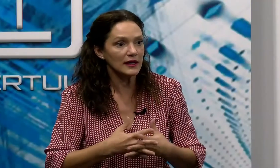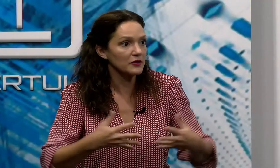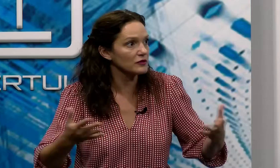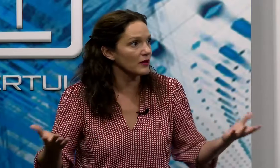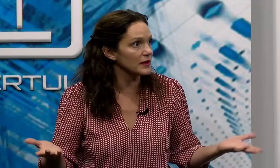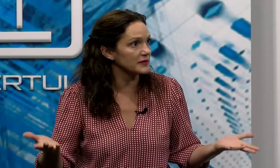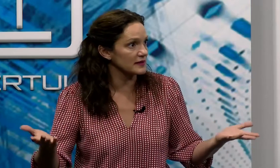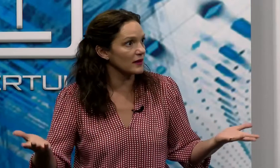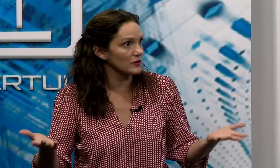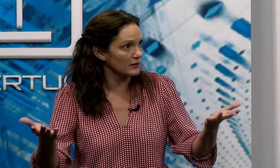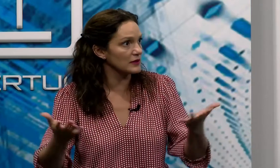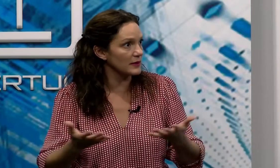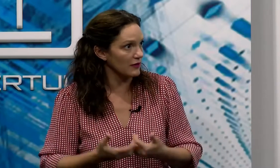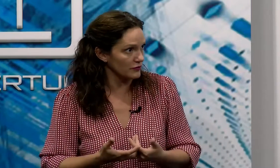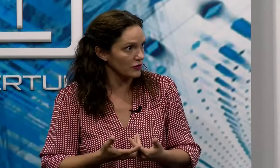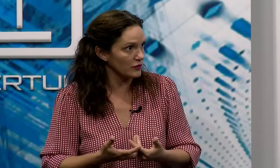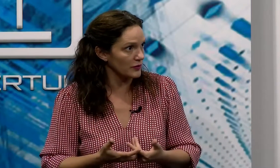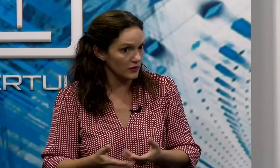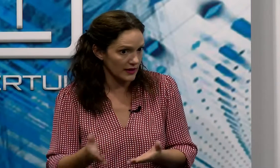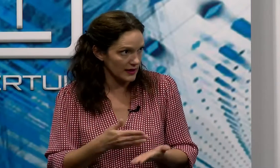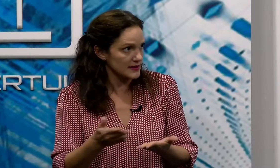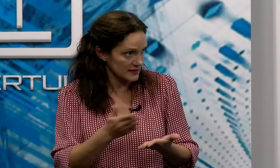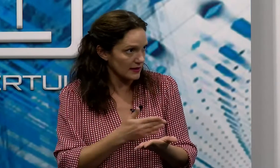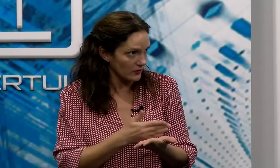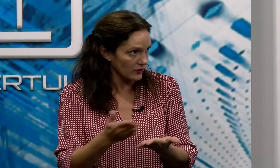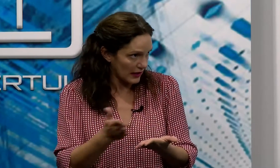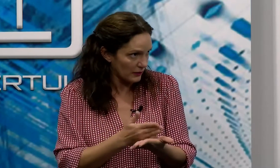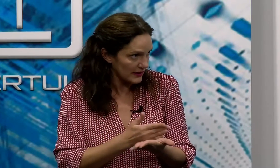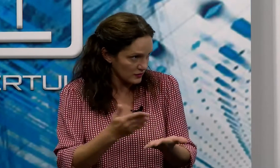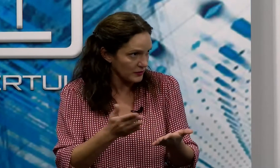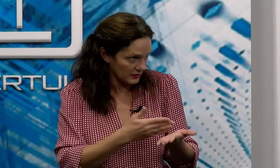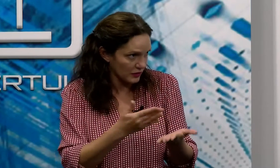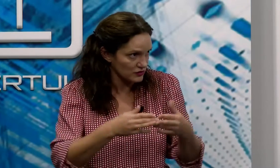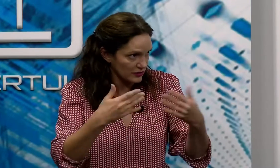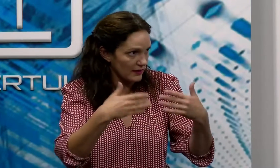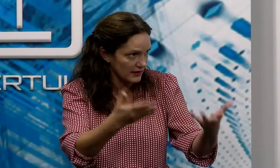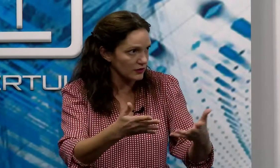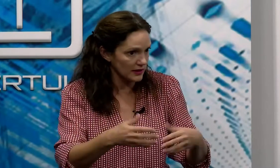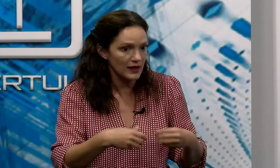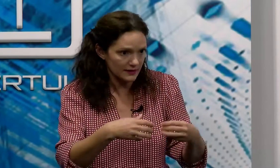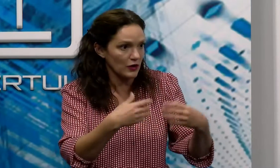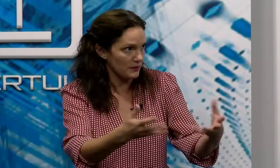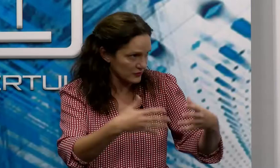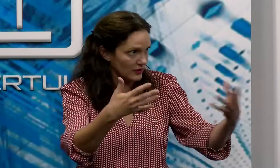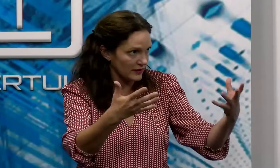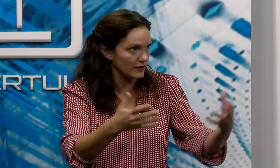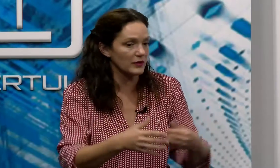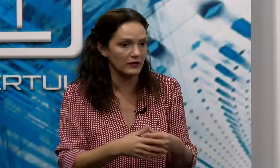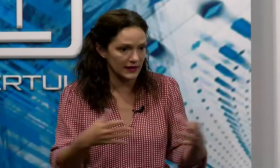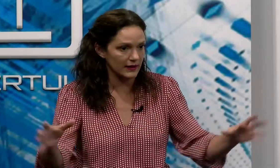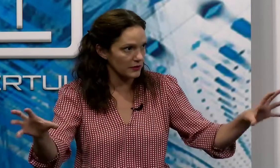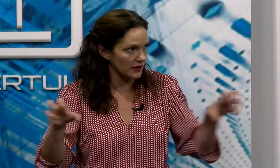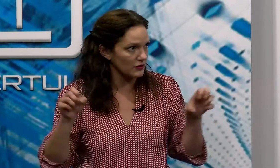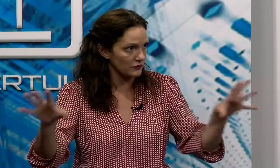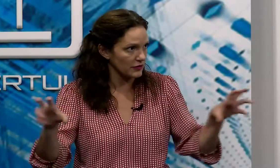Cabildo. ¿Qué proyectos había presentado el Cabildo para los fondos europeos que ya se han cerrado los plazos? Por eso están hablando de los plazos desde el